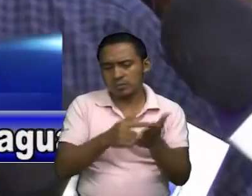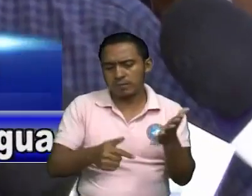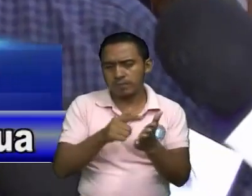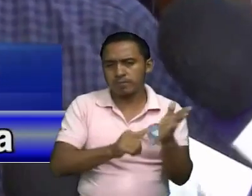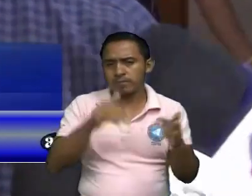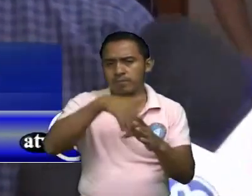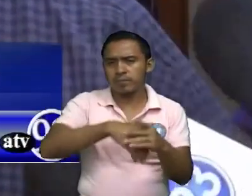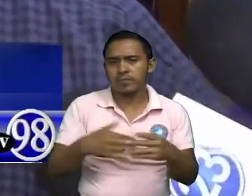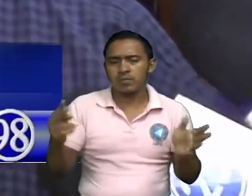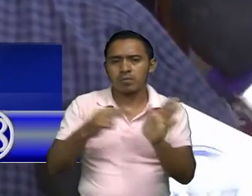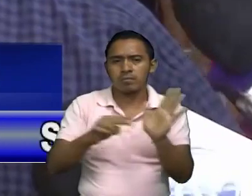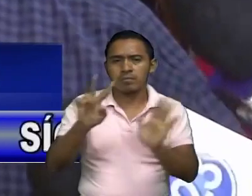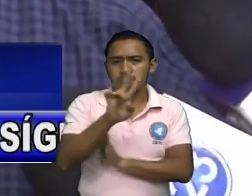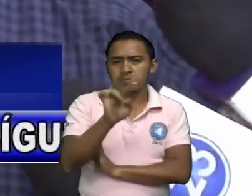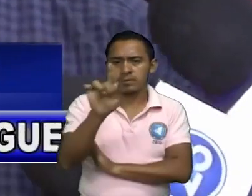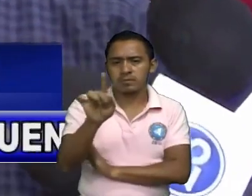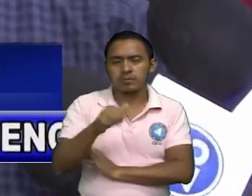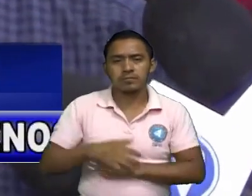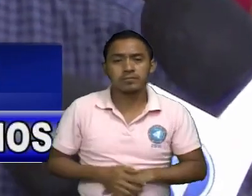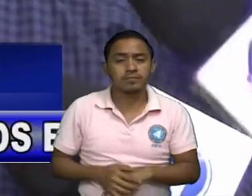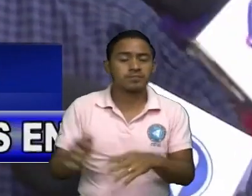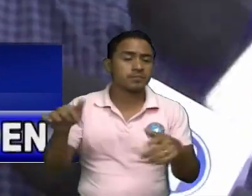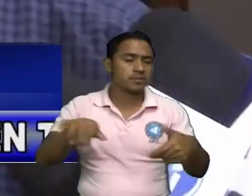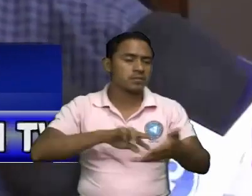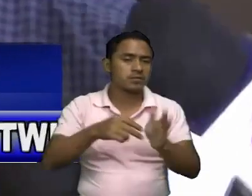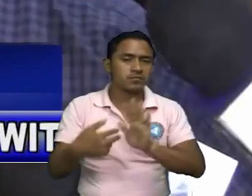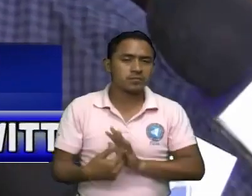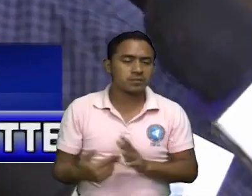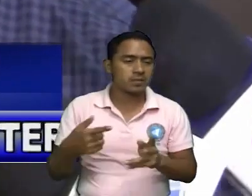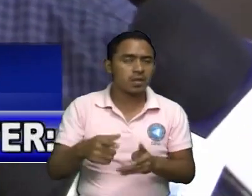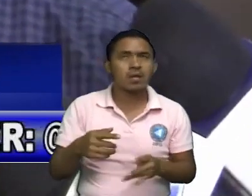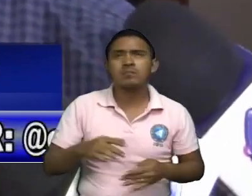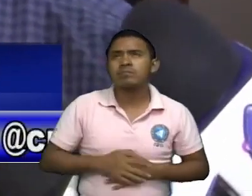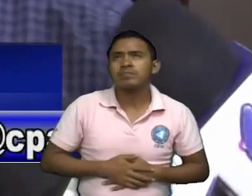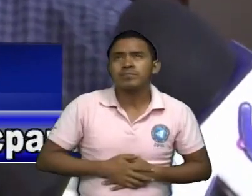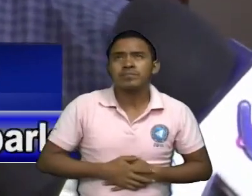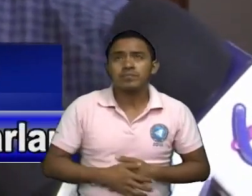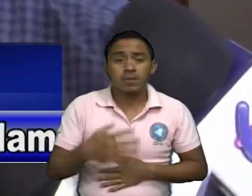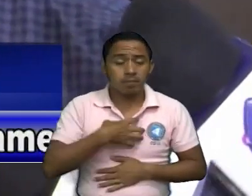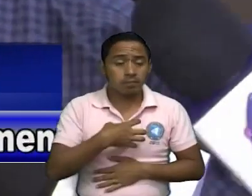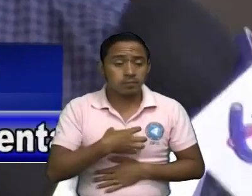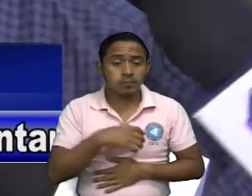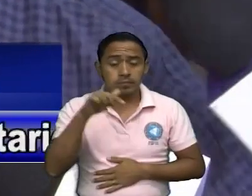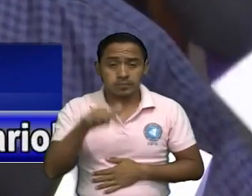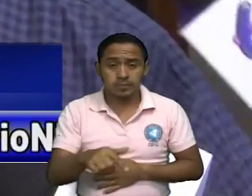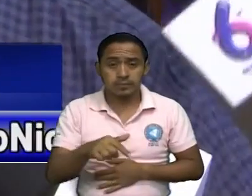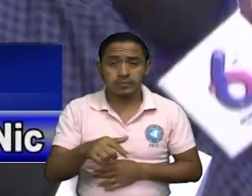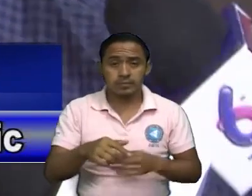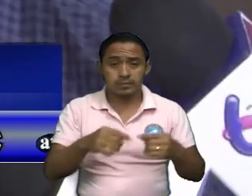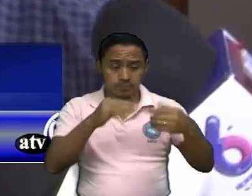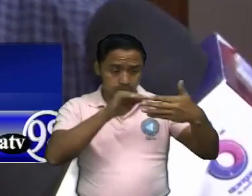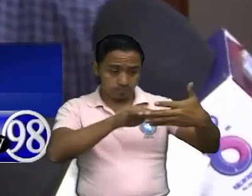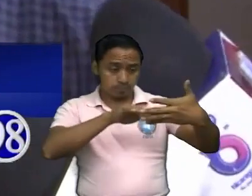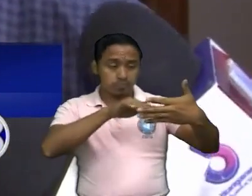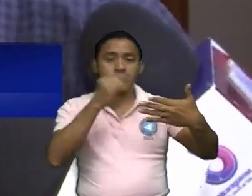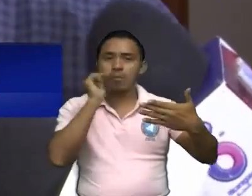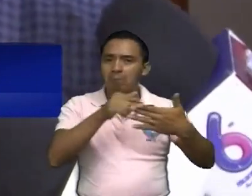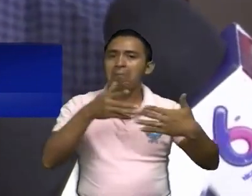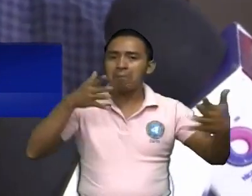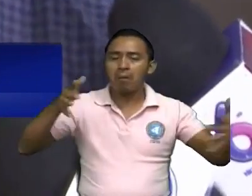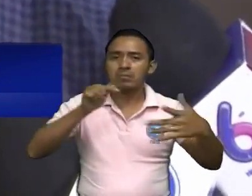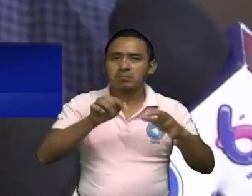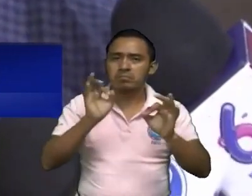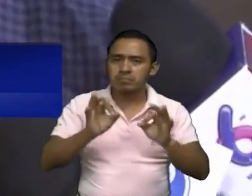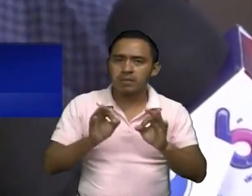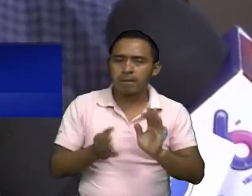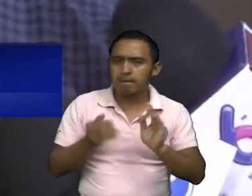del 2021, lo que nos dice claramente es que esta tendencia, que es amplísima, todavía